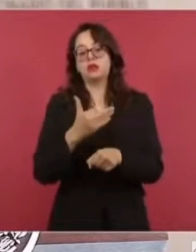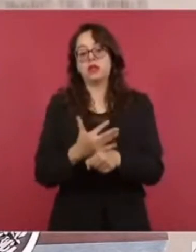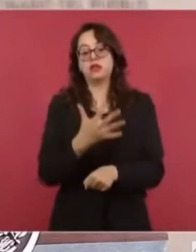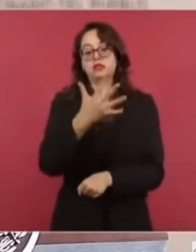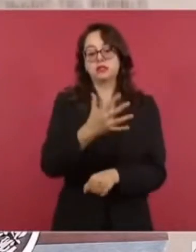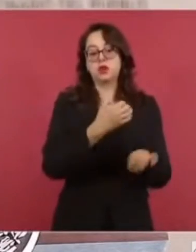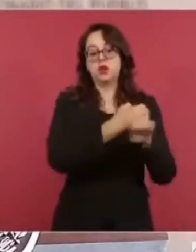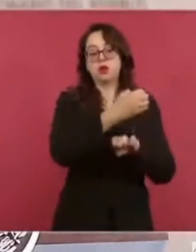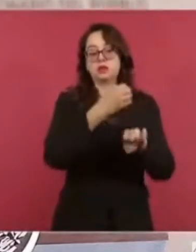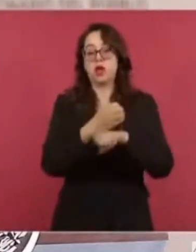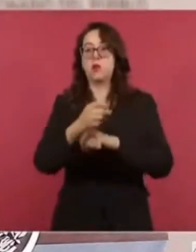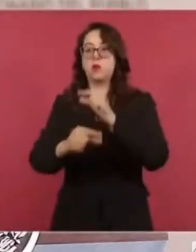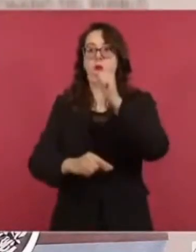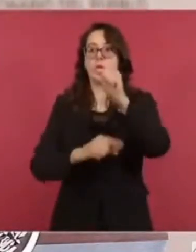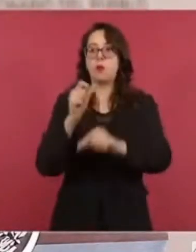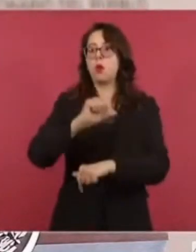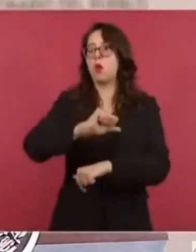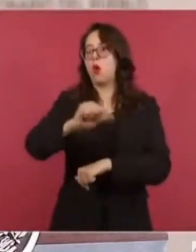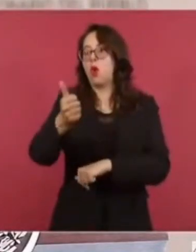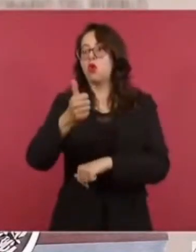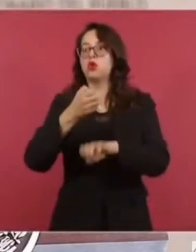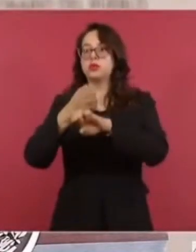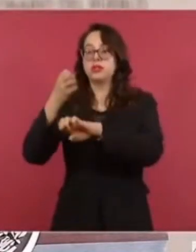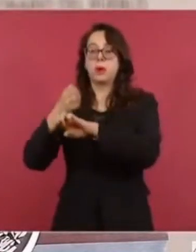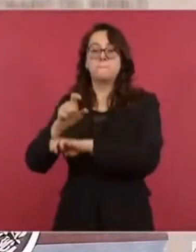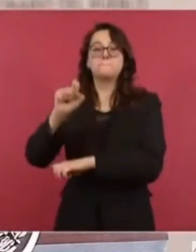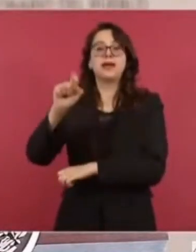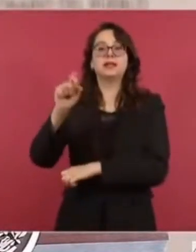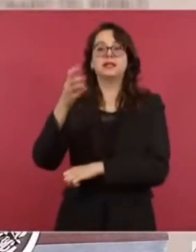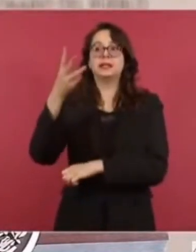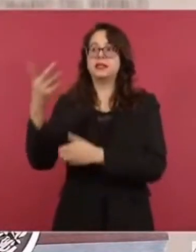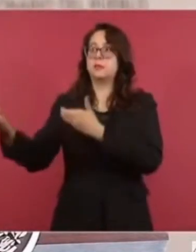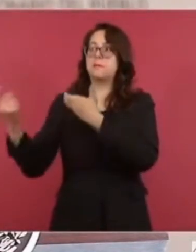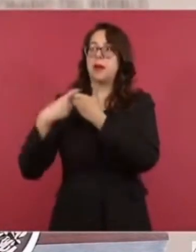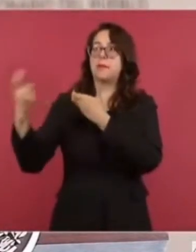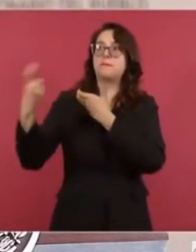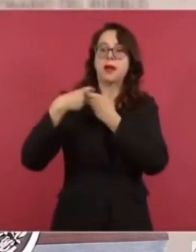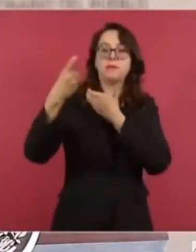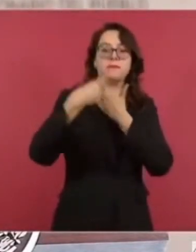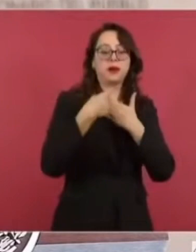ir sumando a cada uno de los 23 estados en los próximos